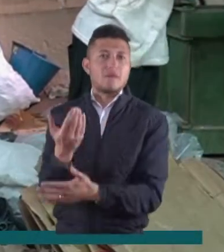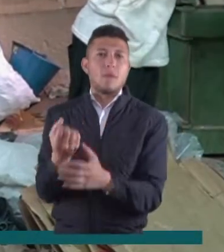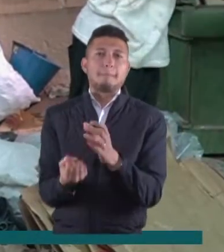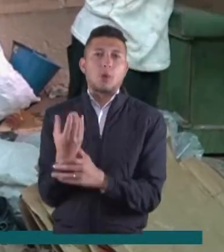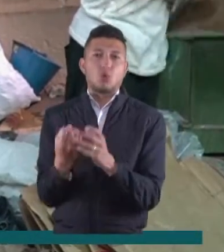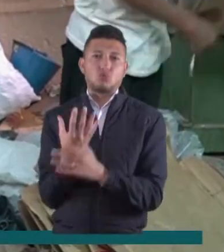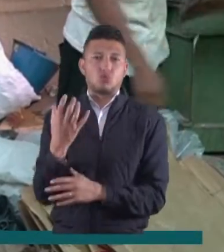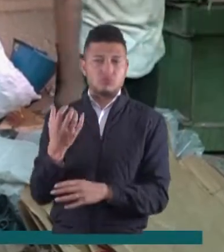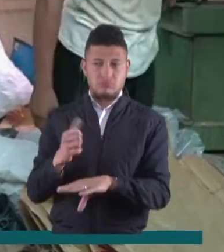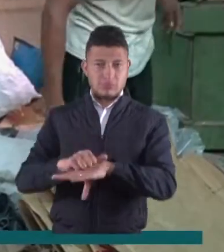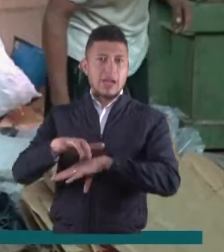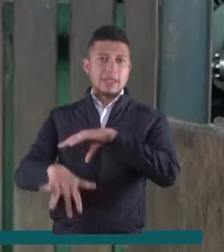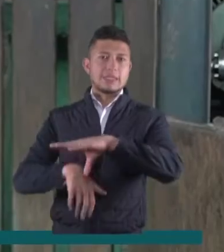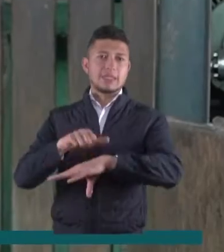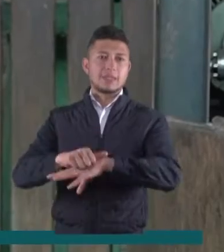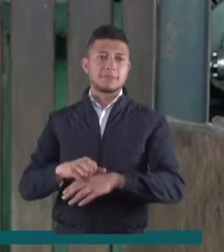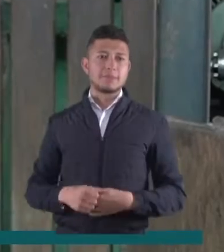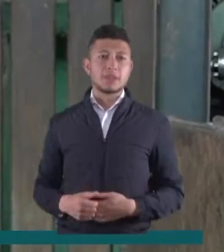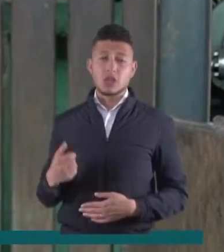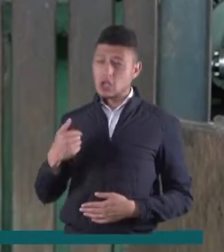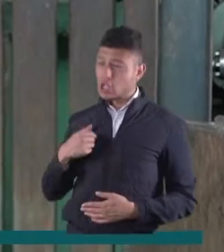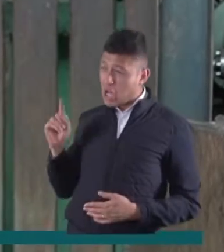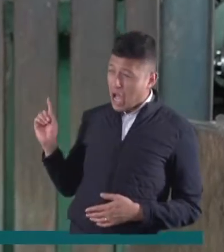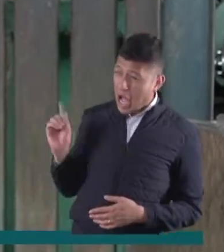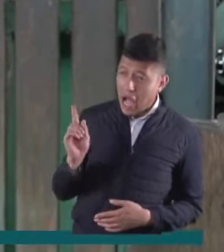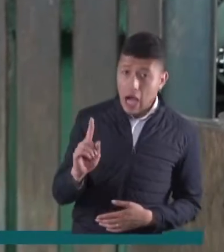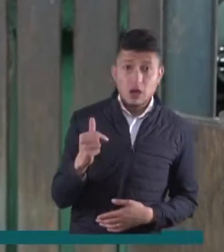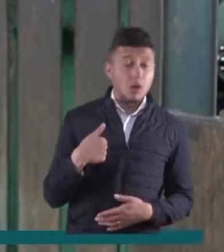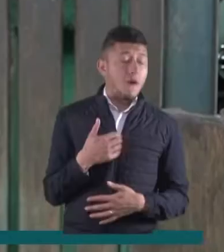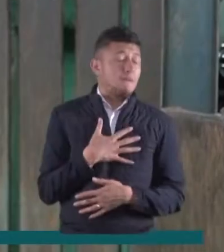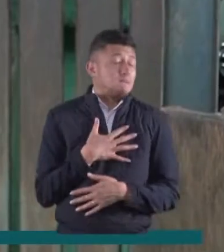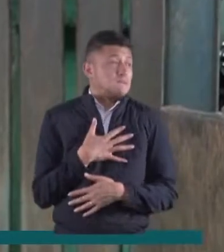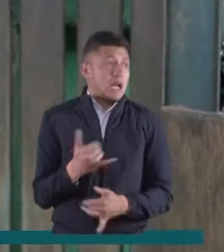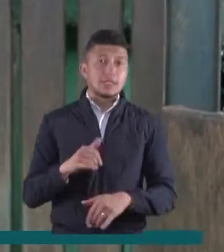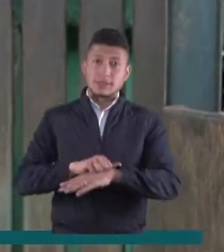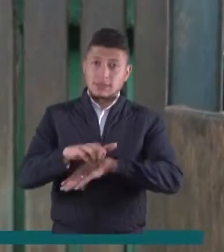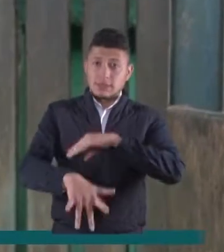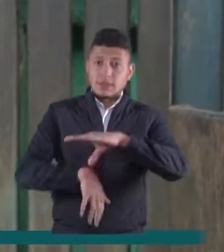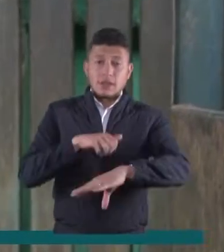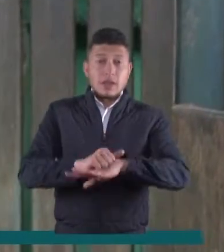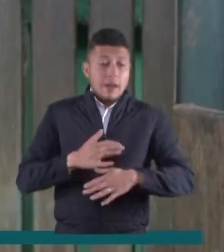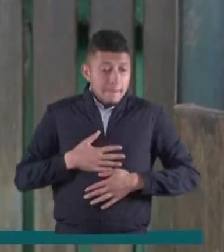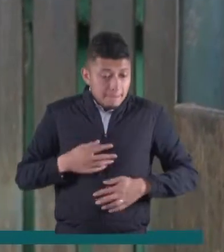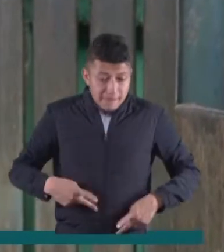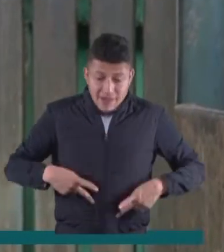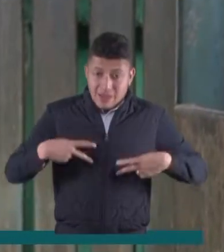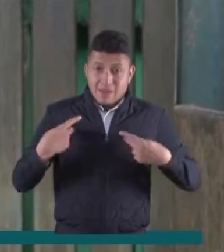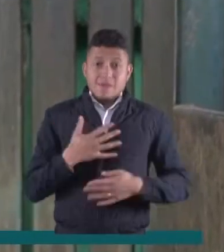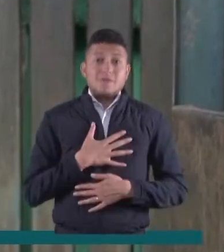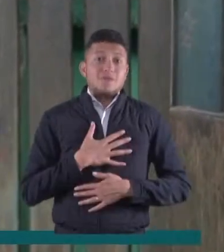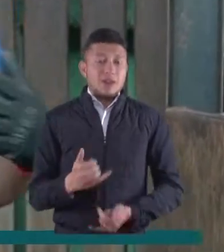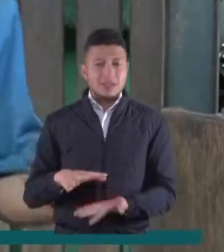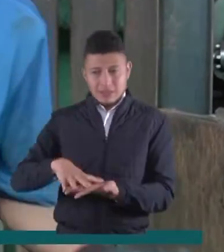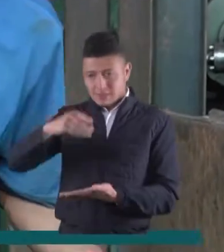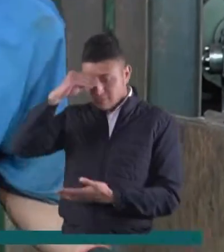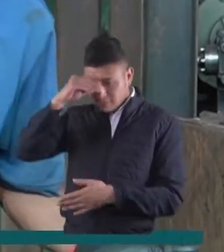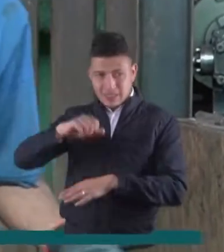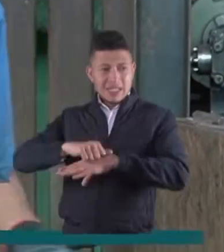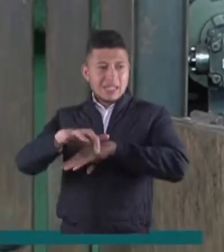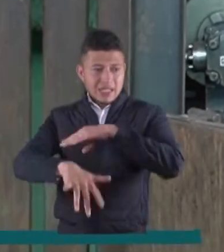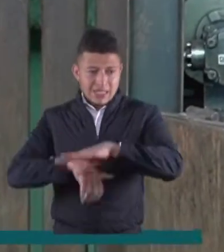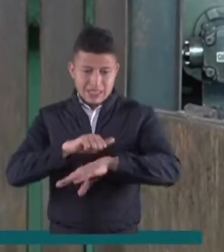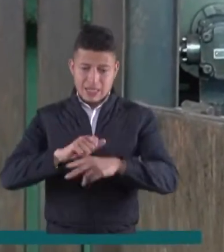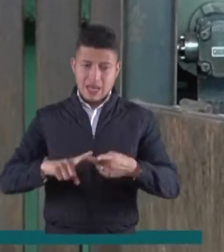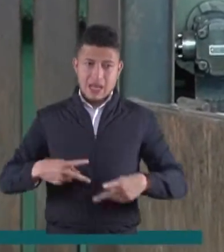nuevos productos reciclables yo llevo tantos años aquí que soy feliz siendo el reciclador ese es mi vida aprendí a reciclar